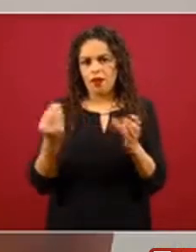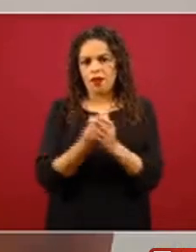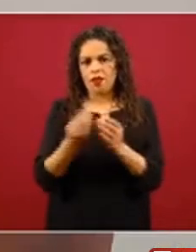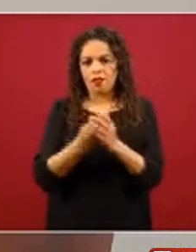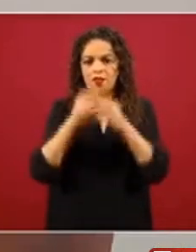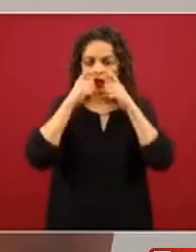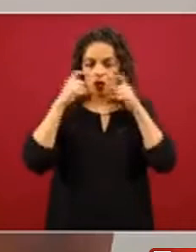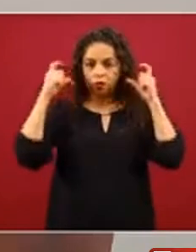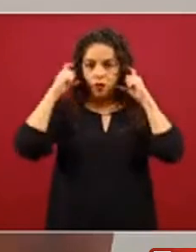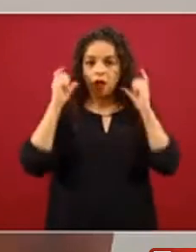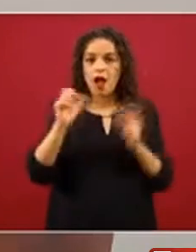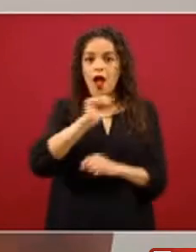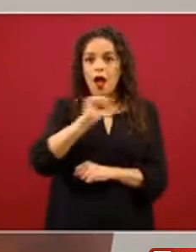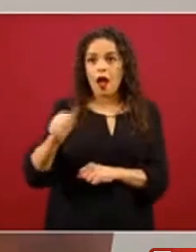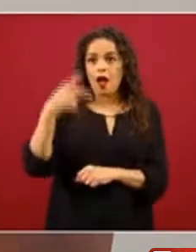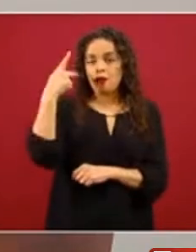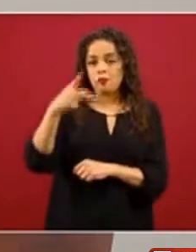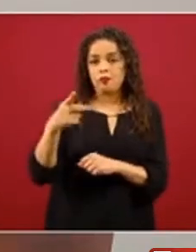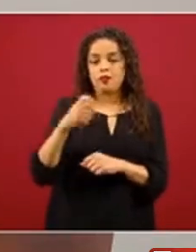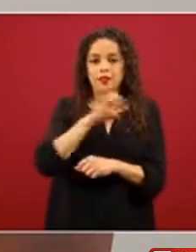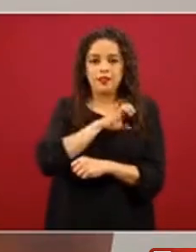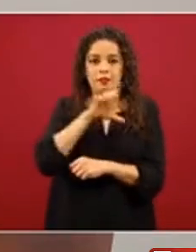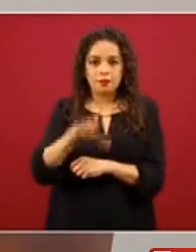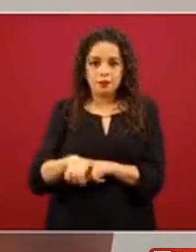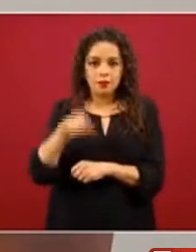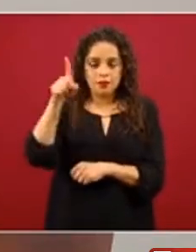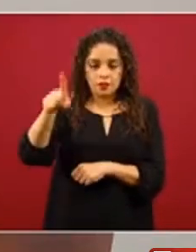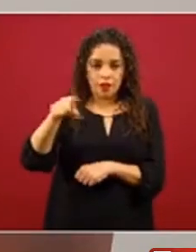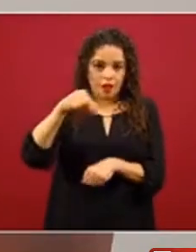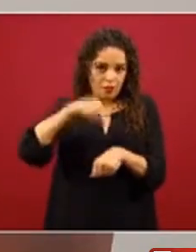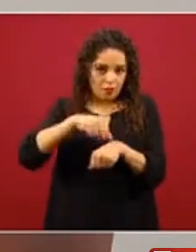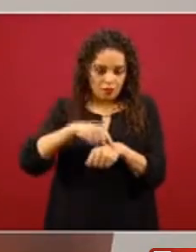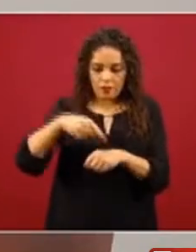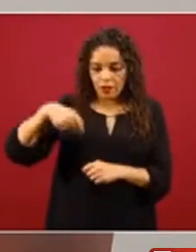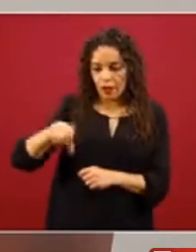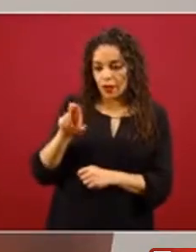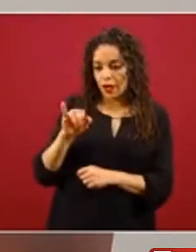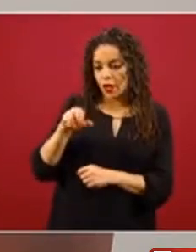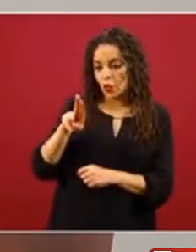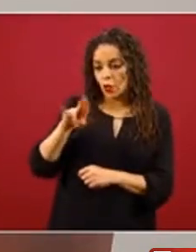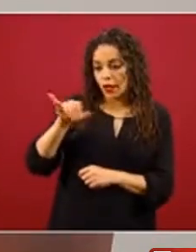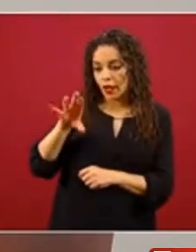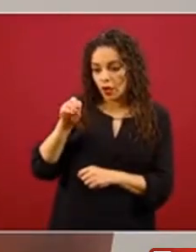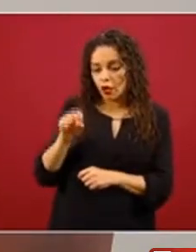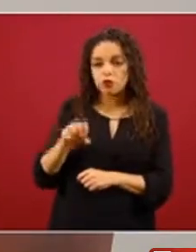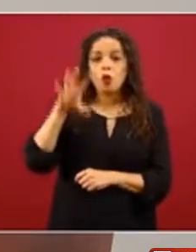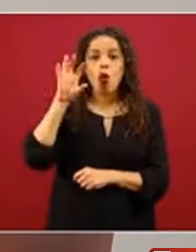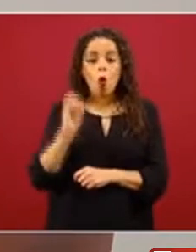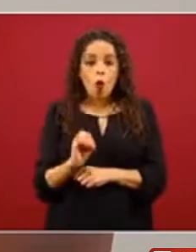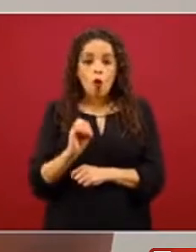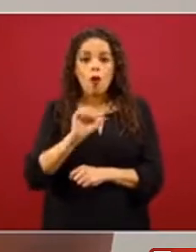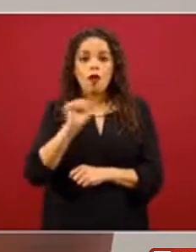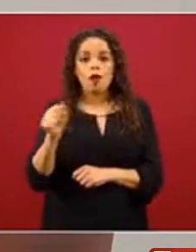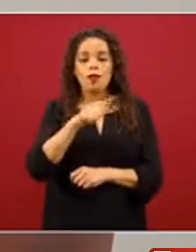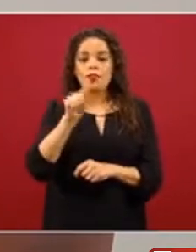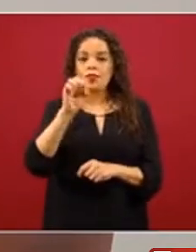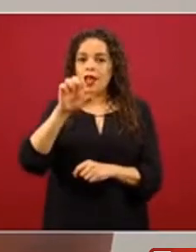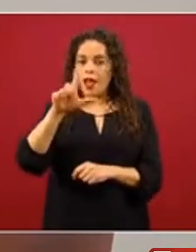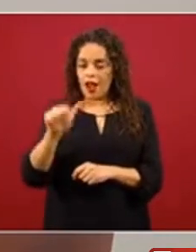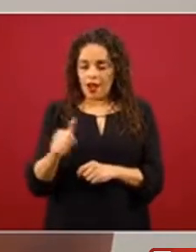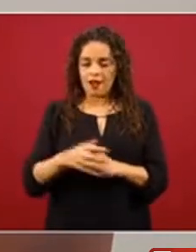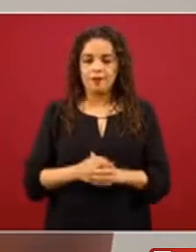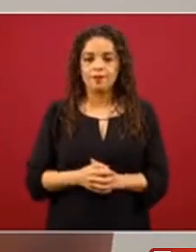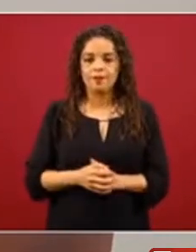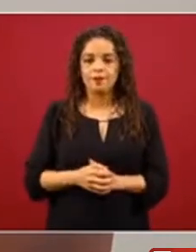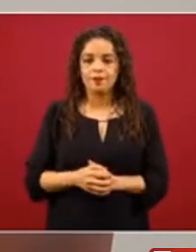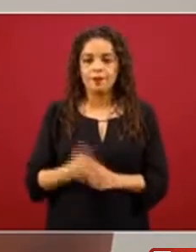y tenemos los cubrebocas de tela. Depende nuevamente, y esto es basado en algunos estudios, con